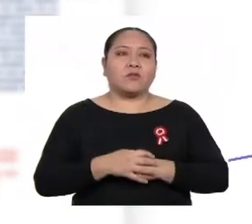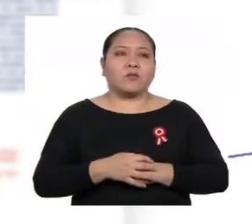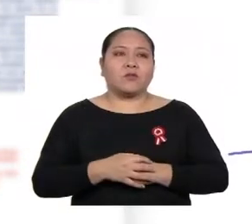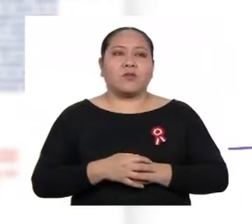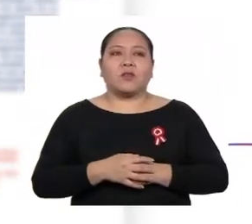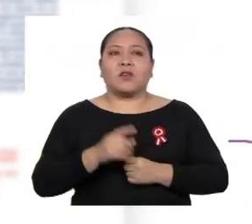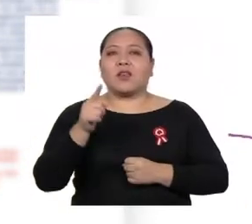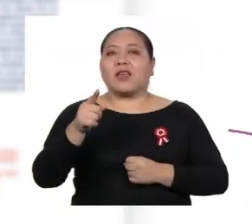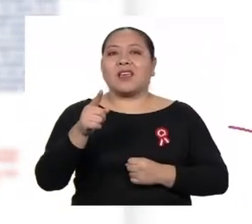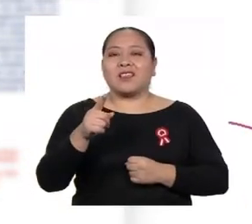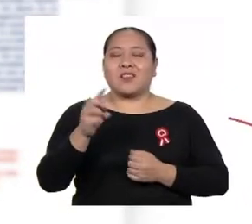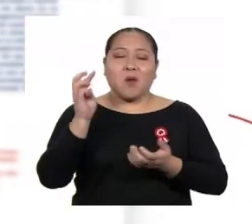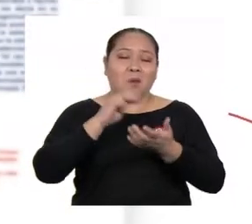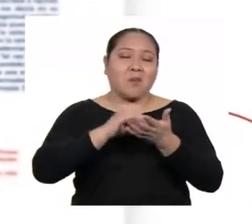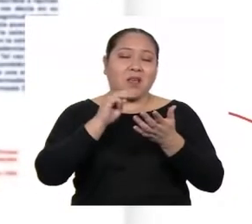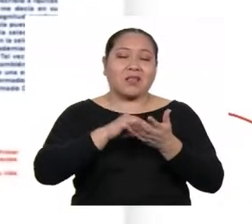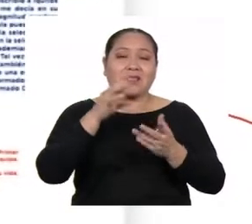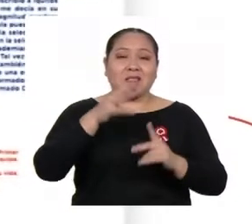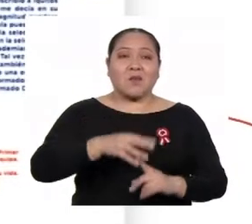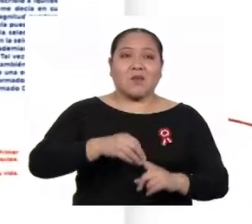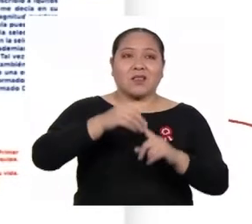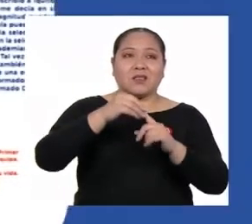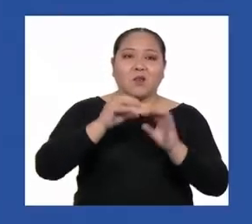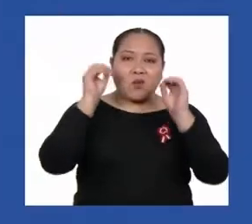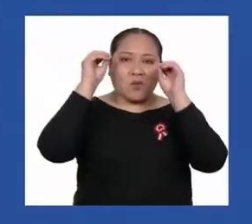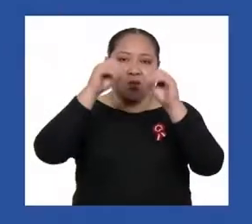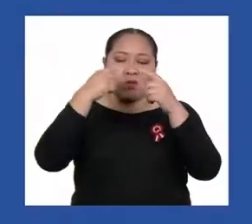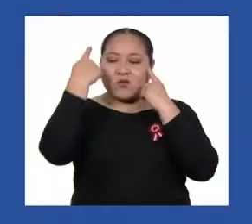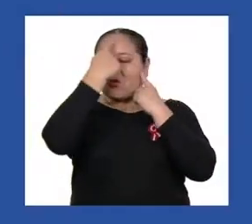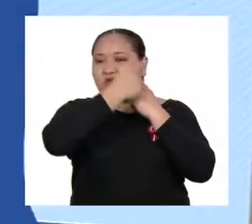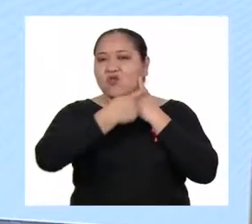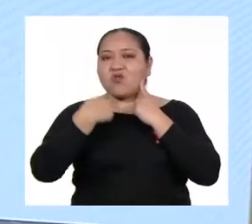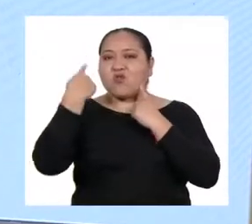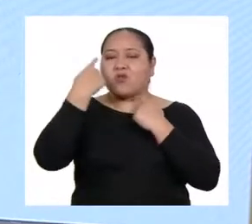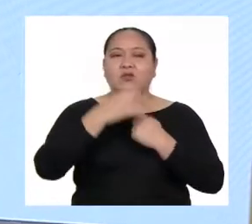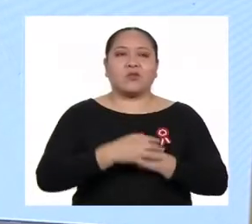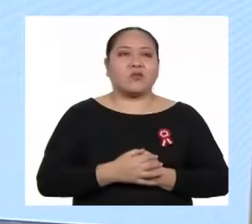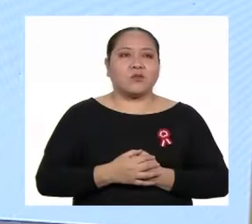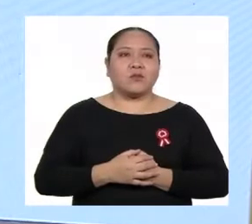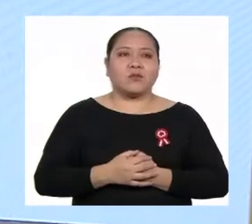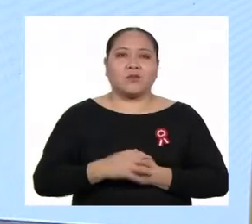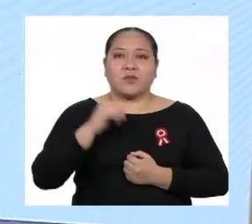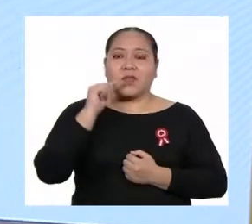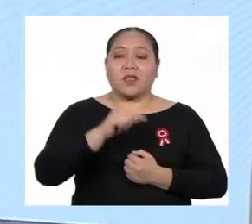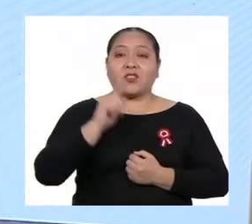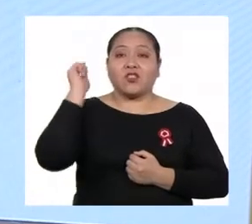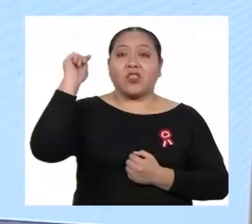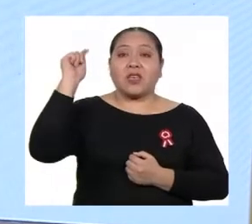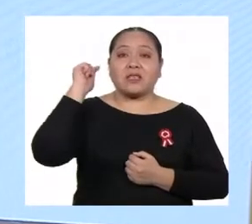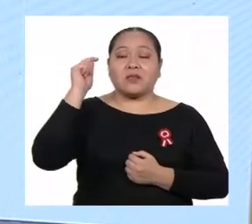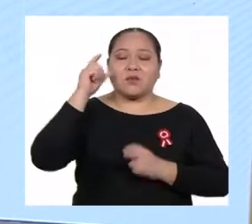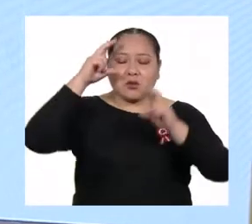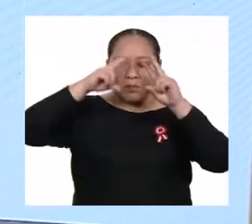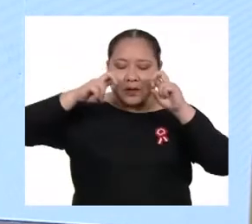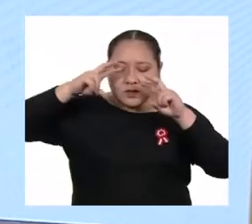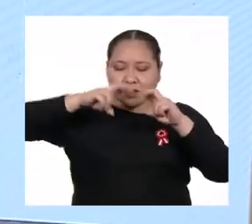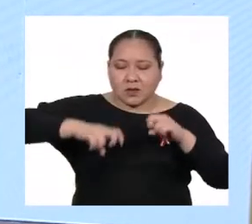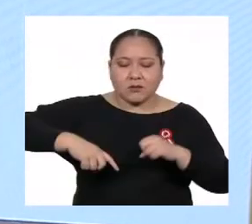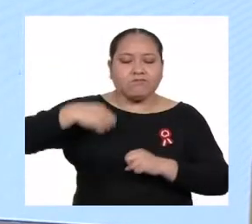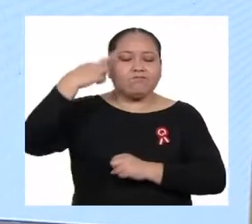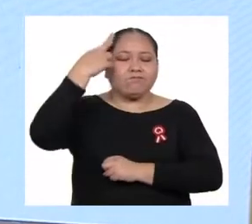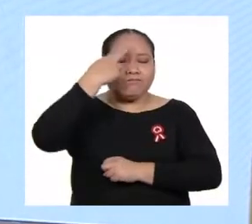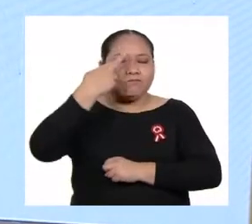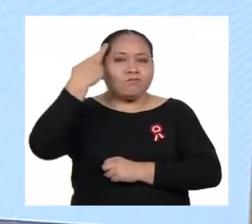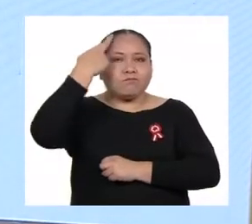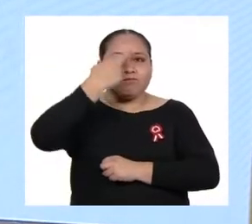el texto más especial, porque le ponemos un rostro. A través de los testimonios indagamos y